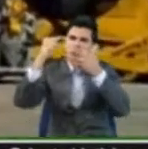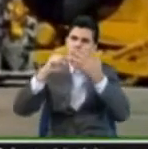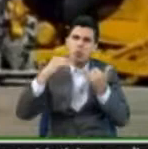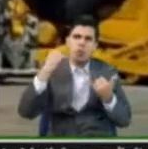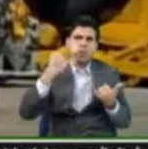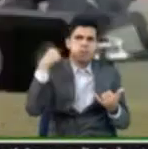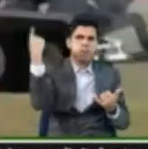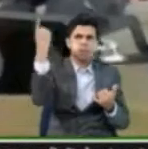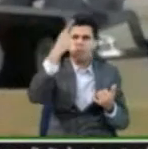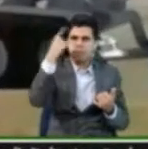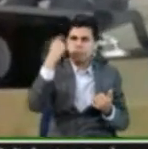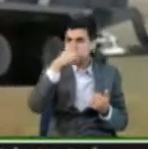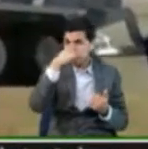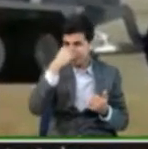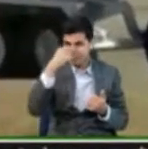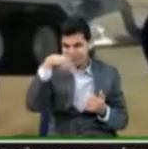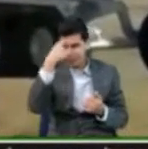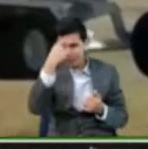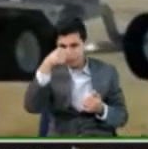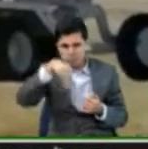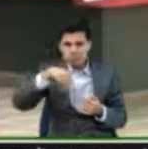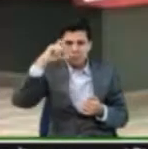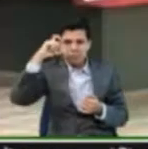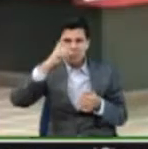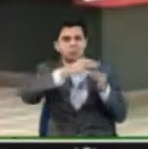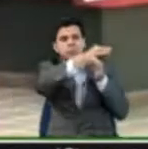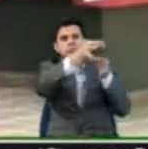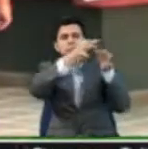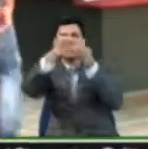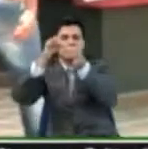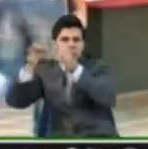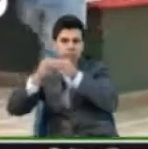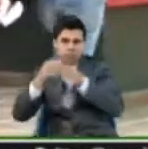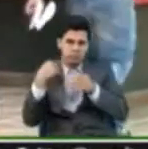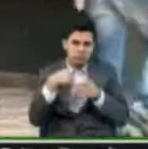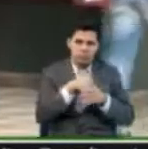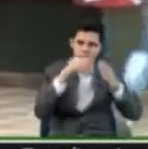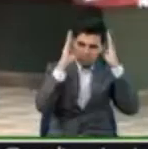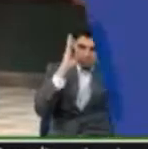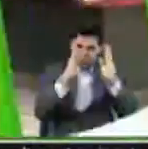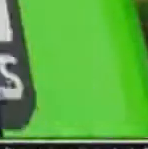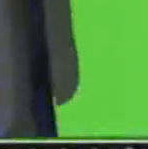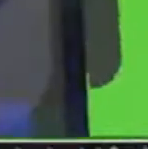distintos corredores viales que comunican a la capital norte santandereana con otras localidades. Estaremos muy pendientes al desarrollo de